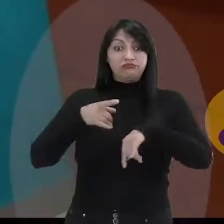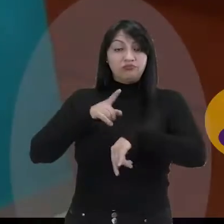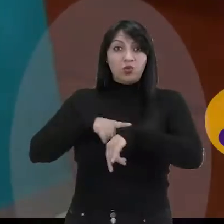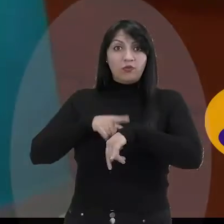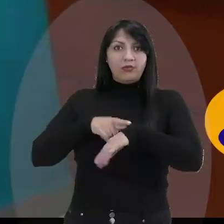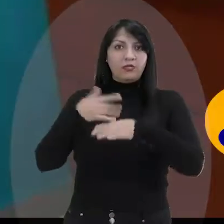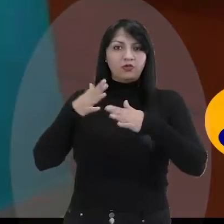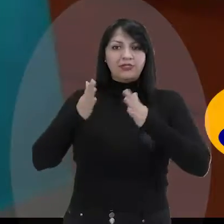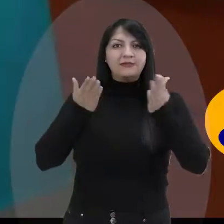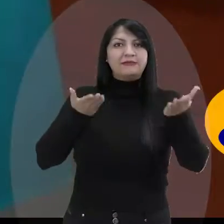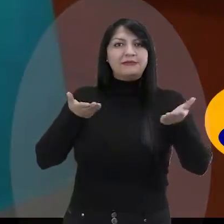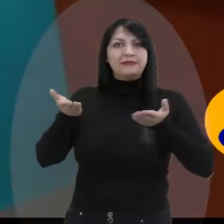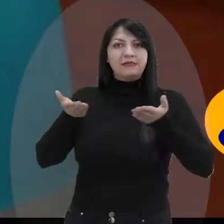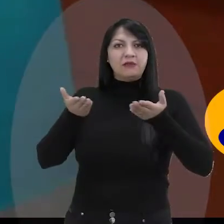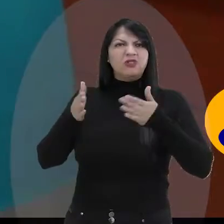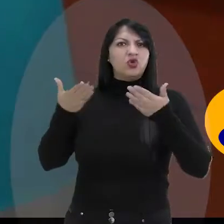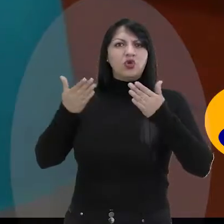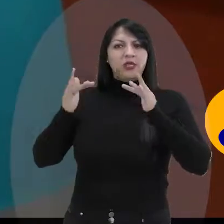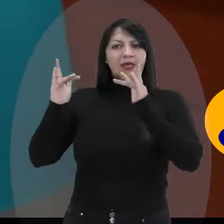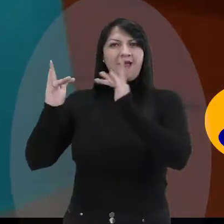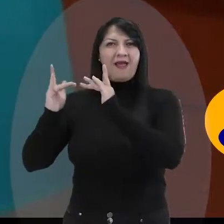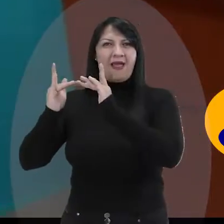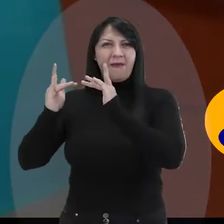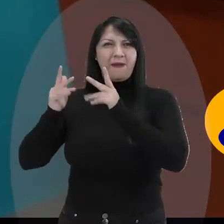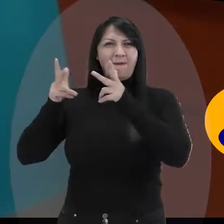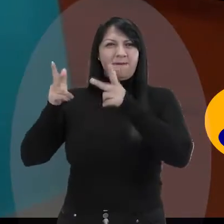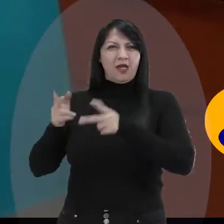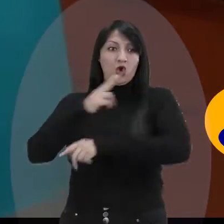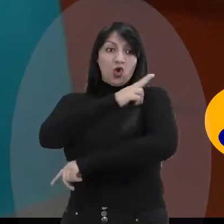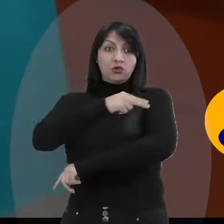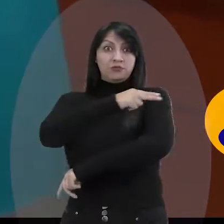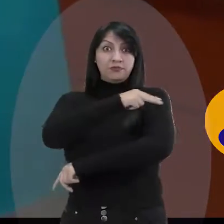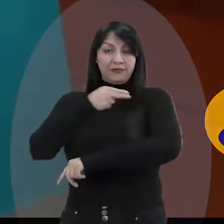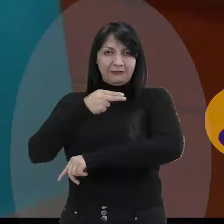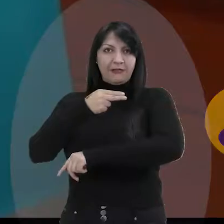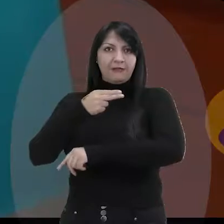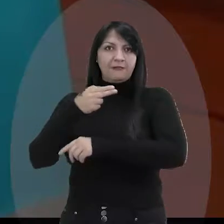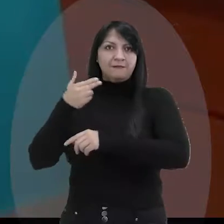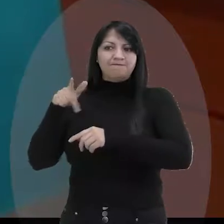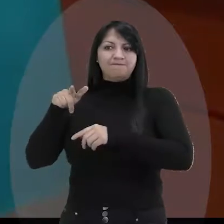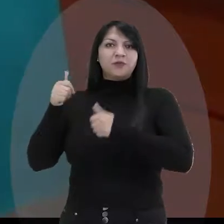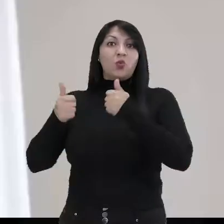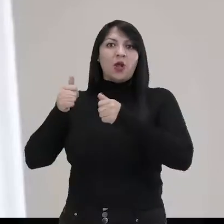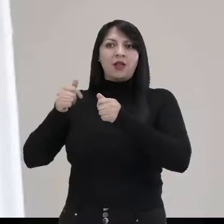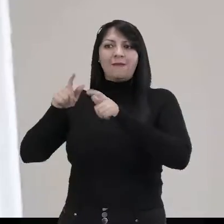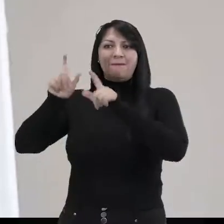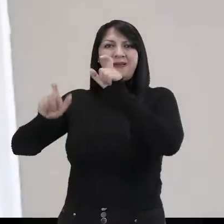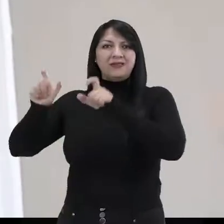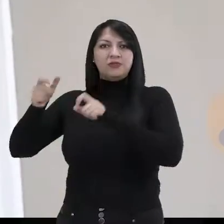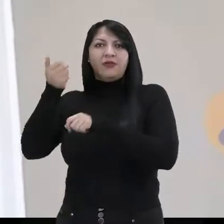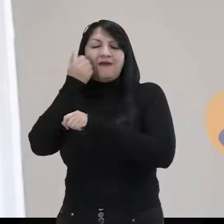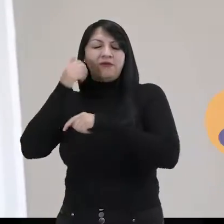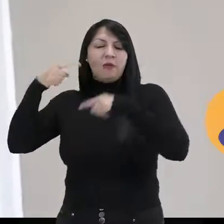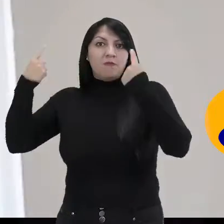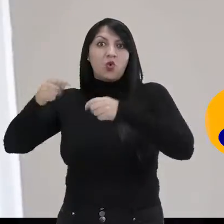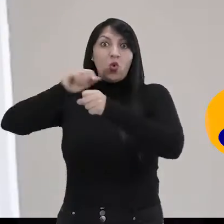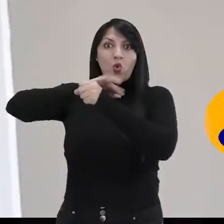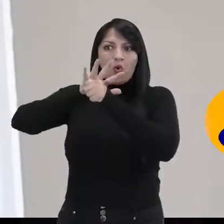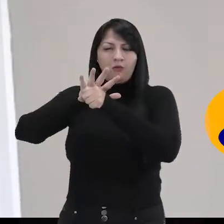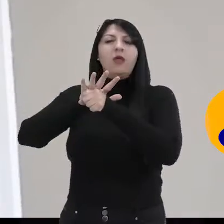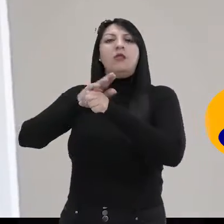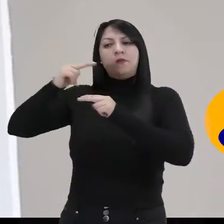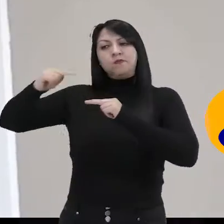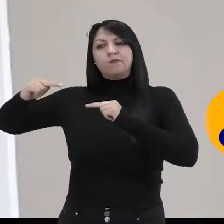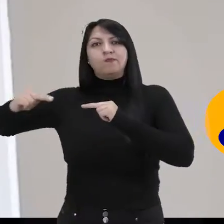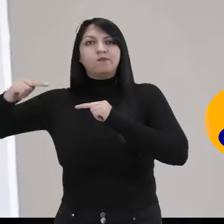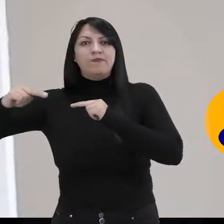estamos prestando servicio de hospitalización de sala COVID. Tenemos el tercer